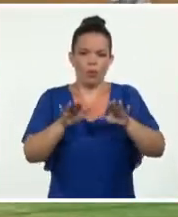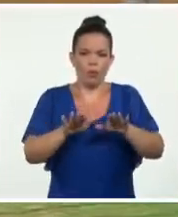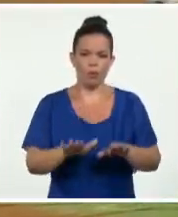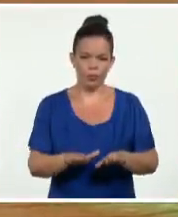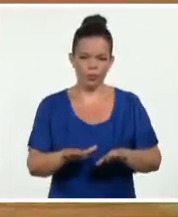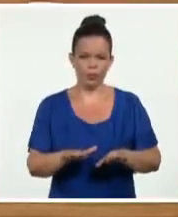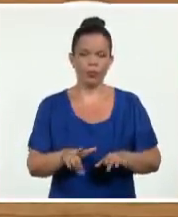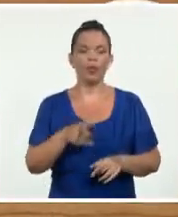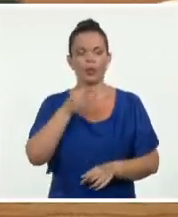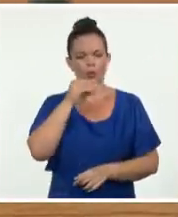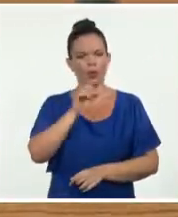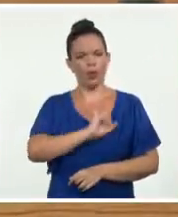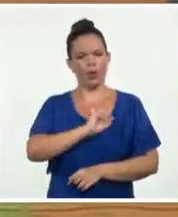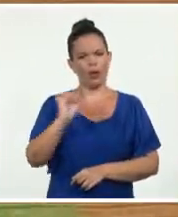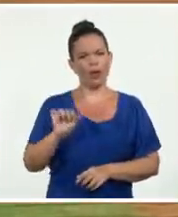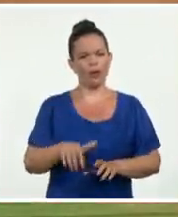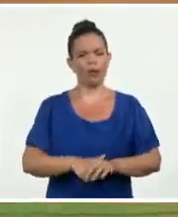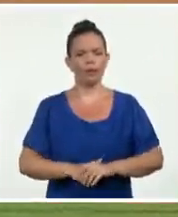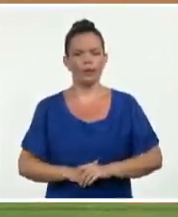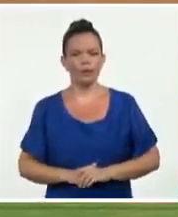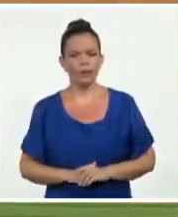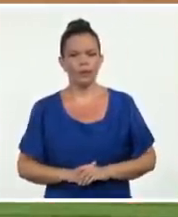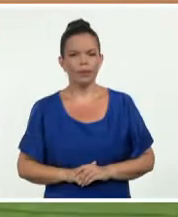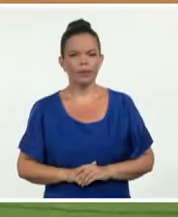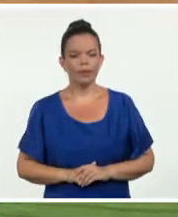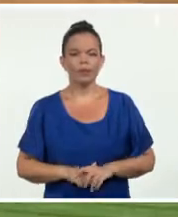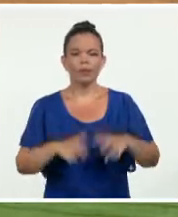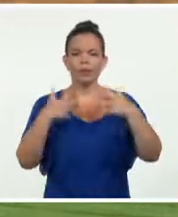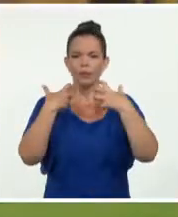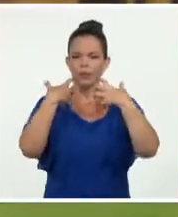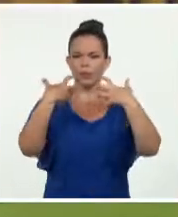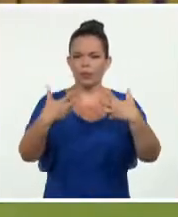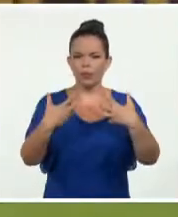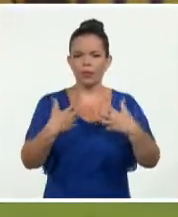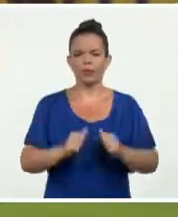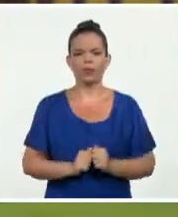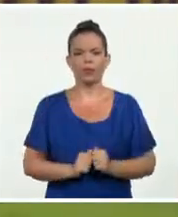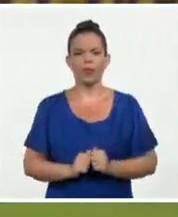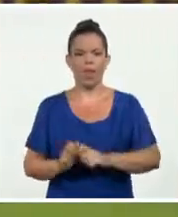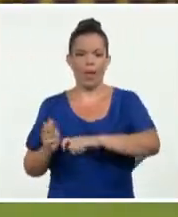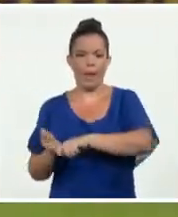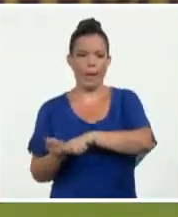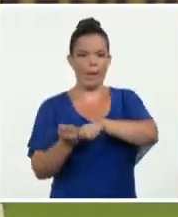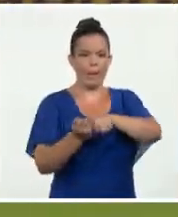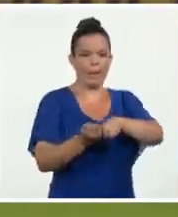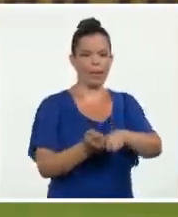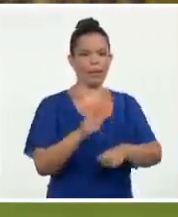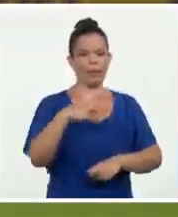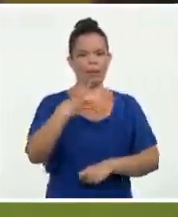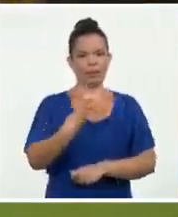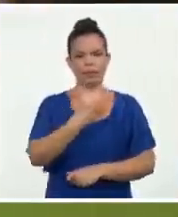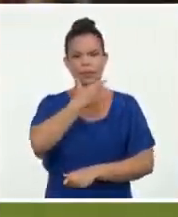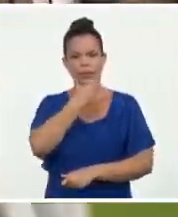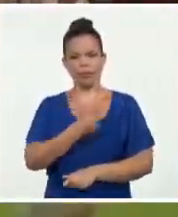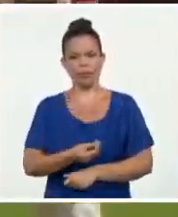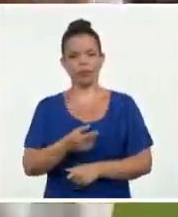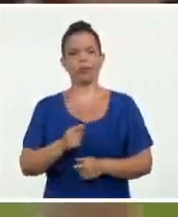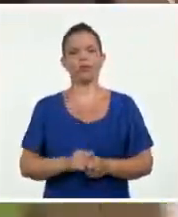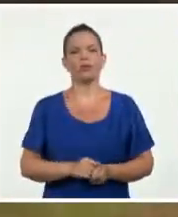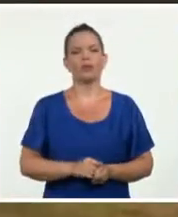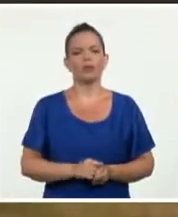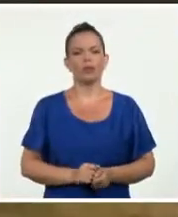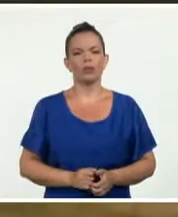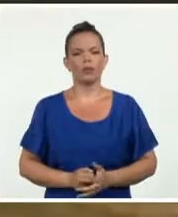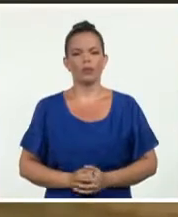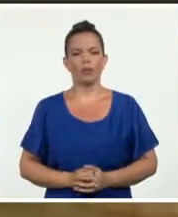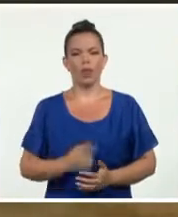la clasificación. En el juego destacaron en el departamento ofensivo Alejandro Prieto y Sejian Pérez, ambos con 2 hits en 2 turnos y una